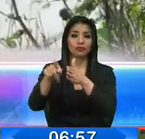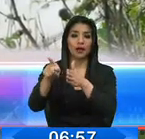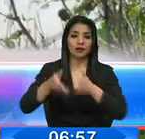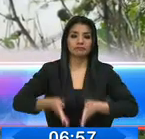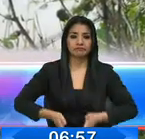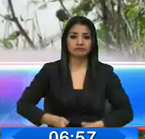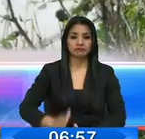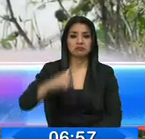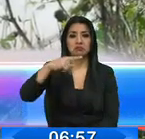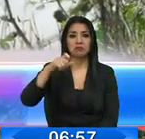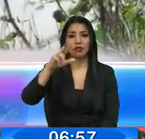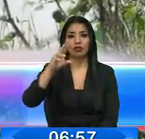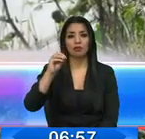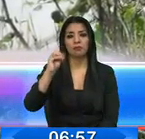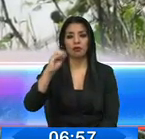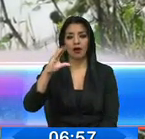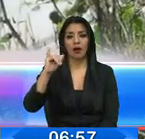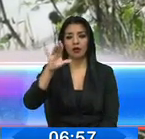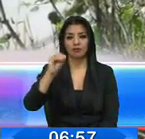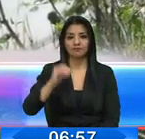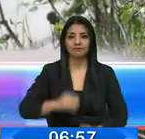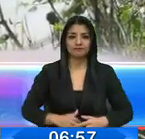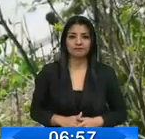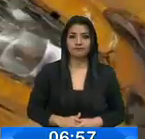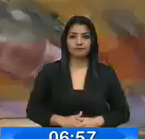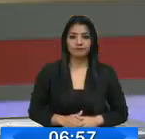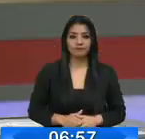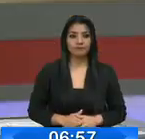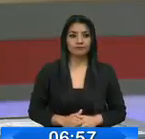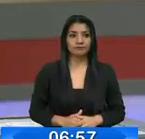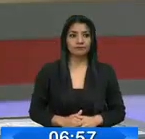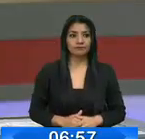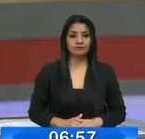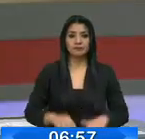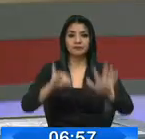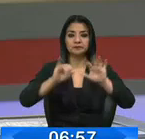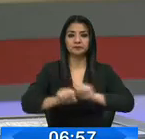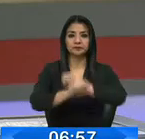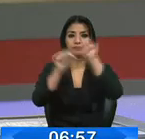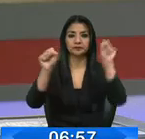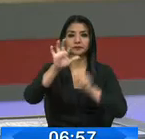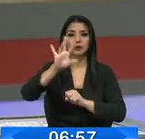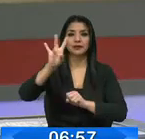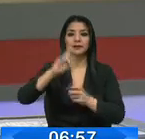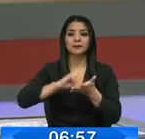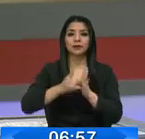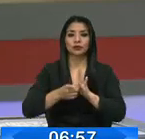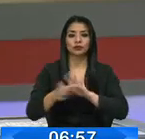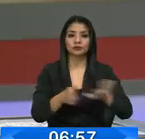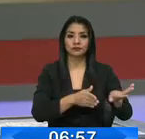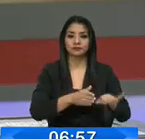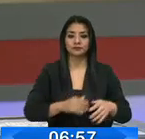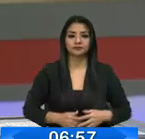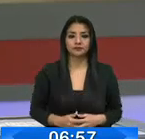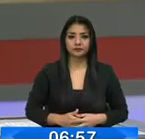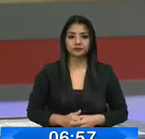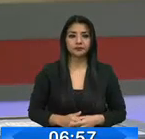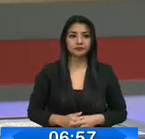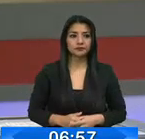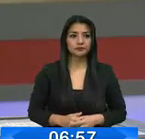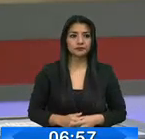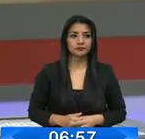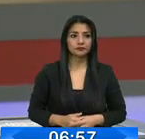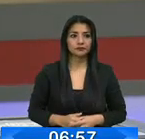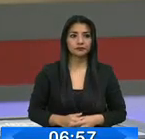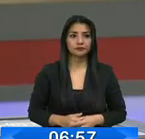era originario. Informó Javier Rosero. Son las 6:57 de la mañana, 5:57 allá en Galápagos. Tiempo de contarles que en el sector